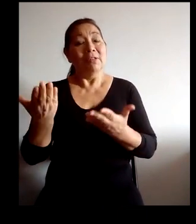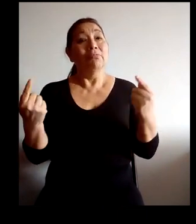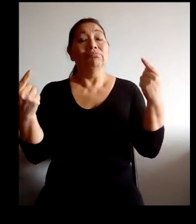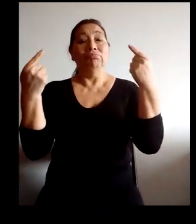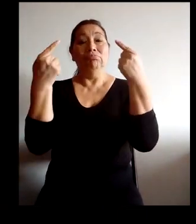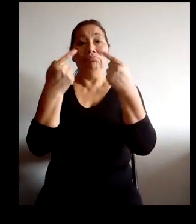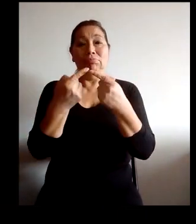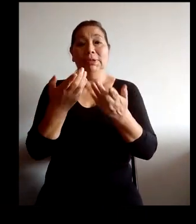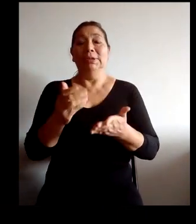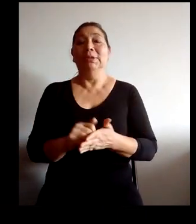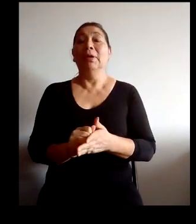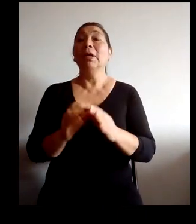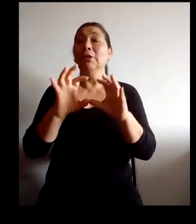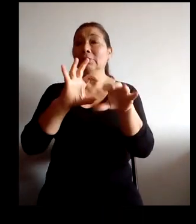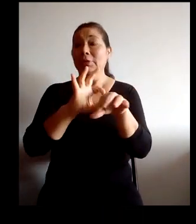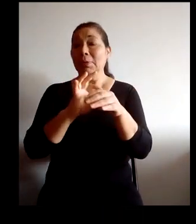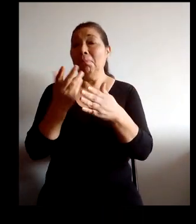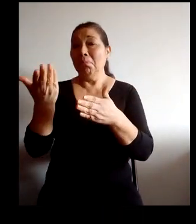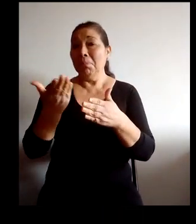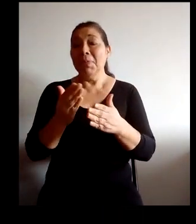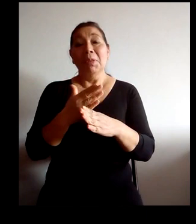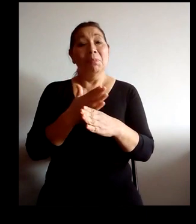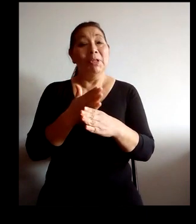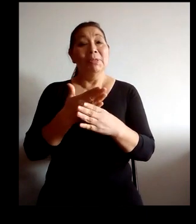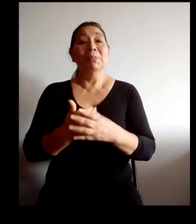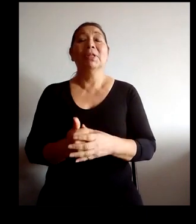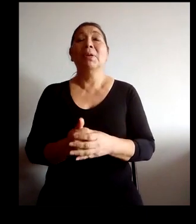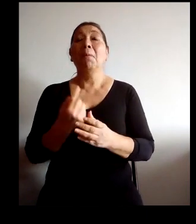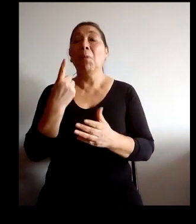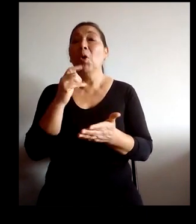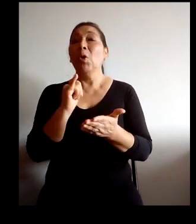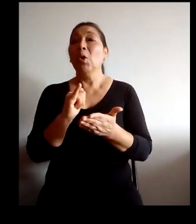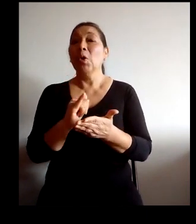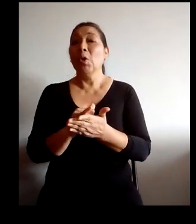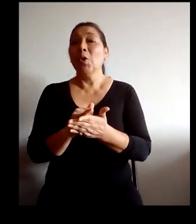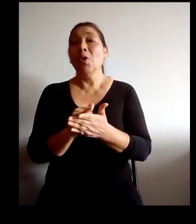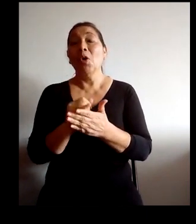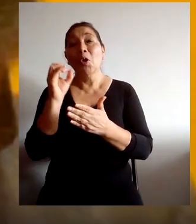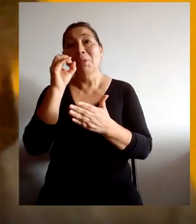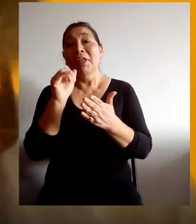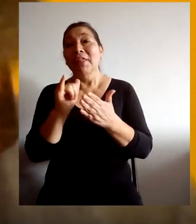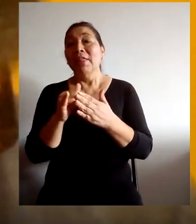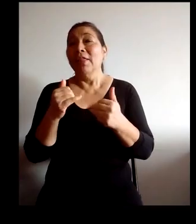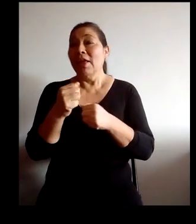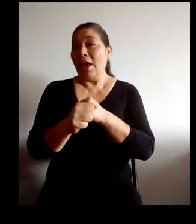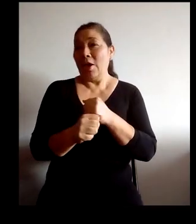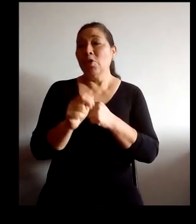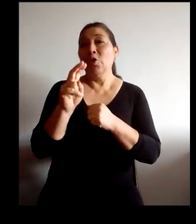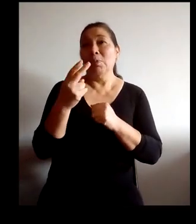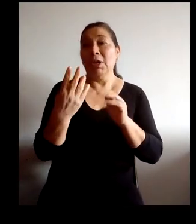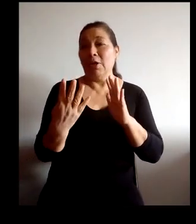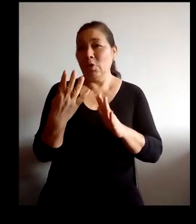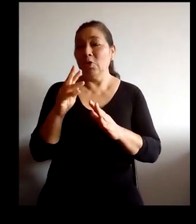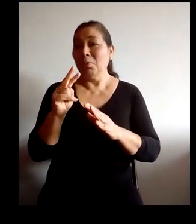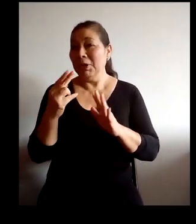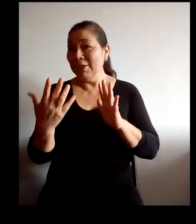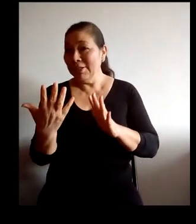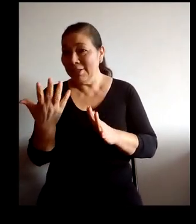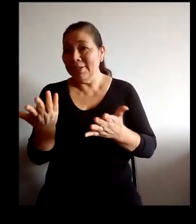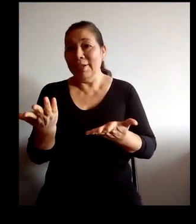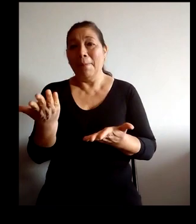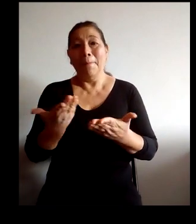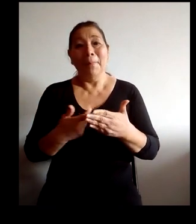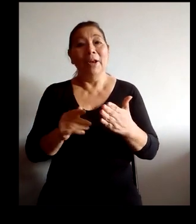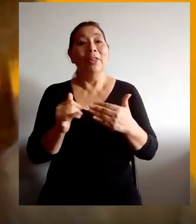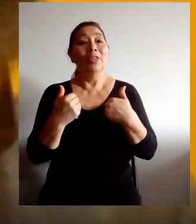que datan del año 2014, 2015, que no existe en este caso padecimiento de neumoconiosis, habría que señalar precisamente que las fichas médicas ocupacionales, su